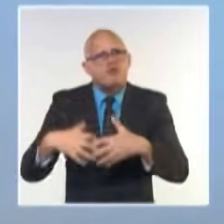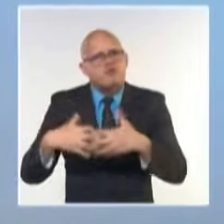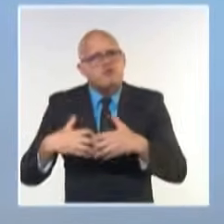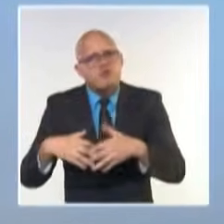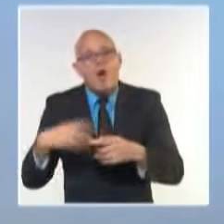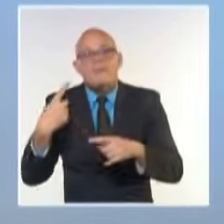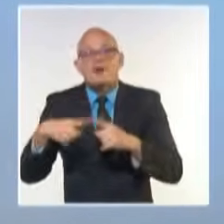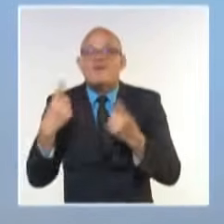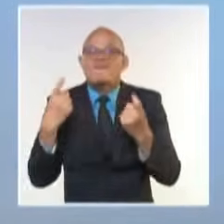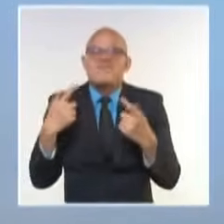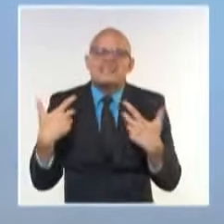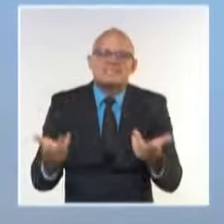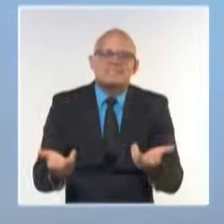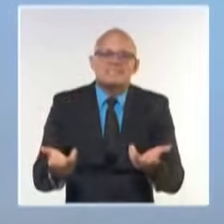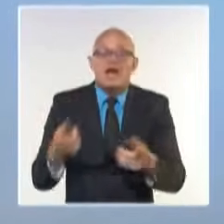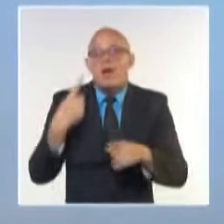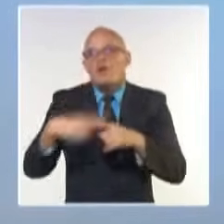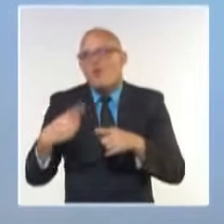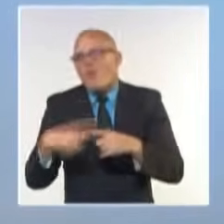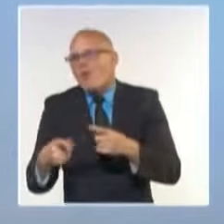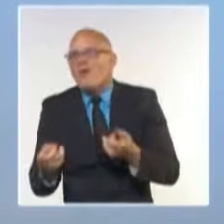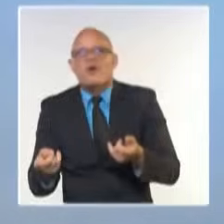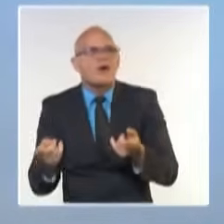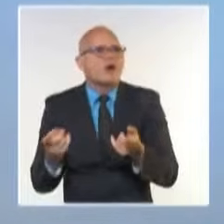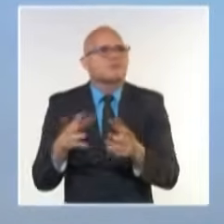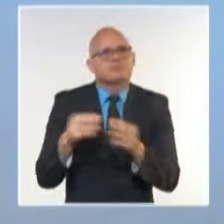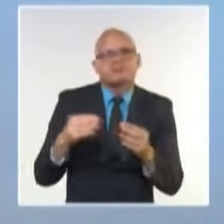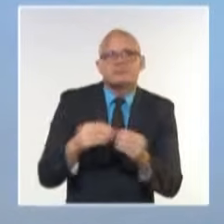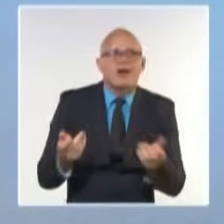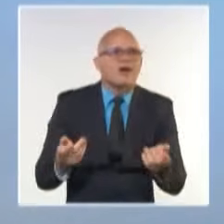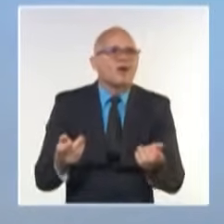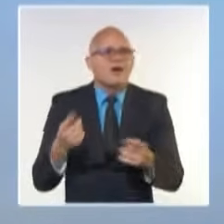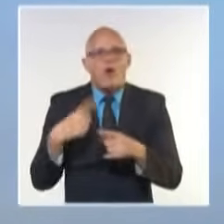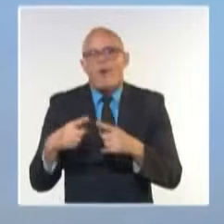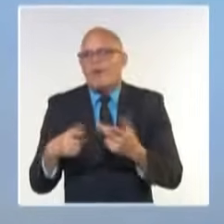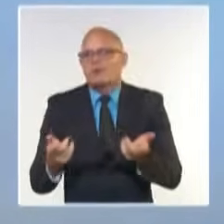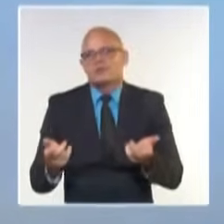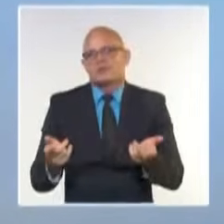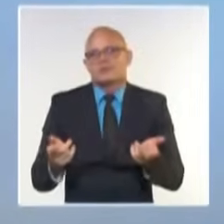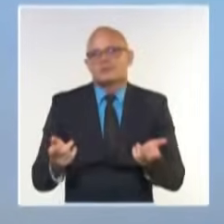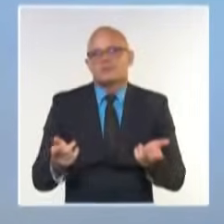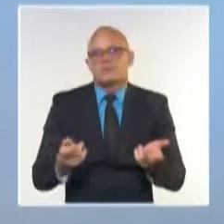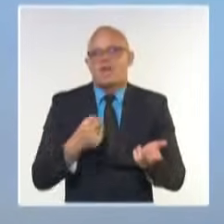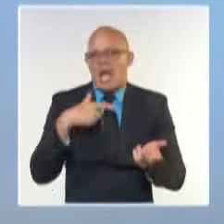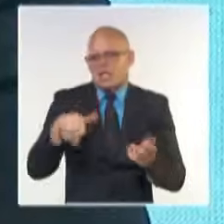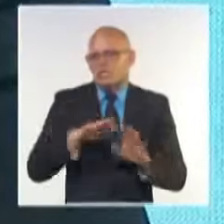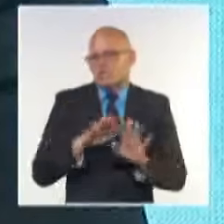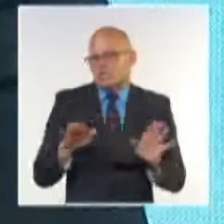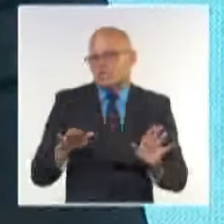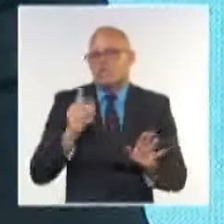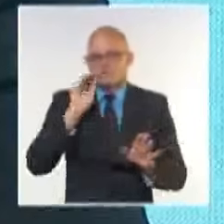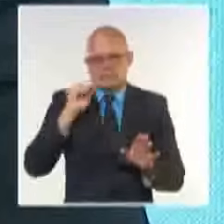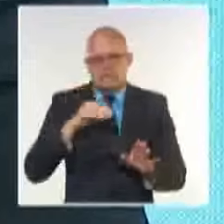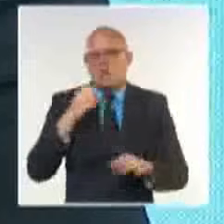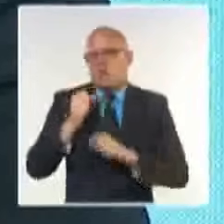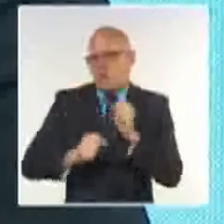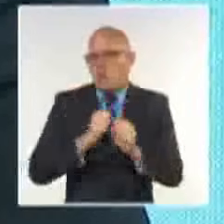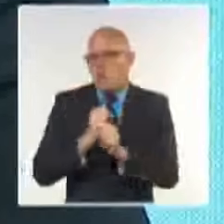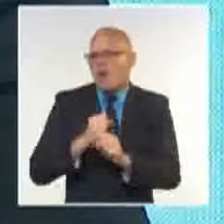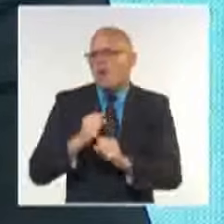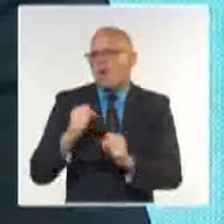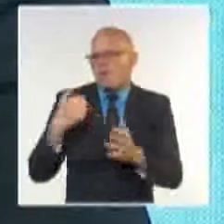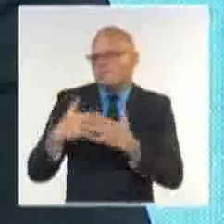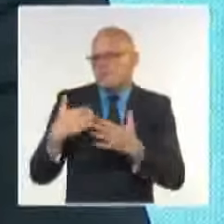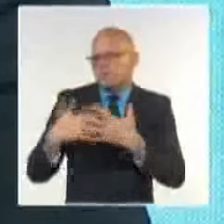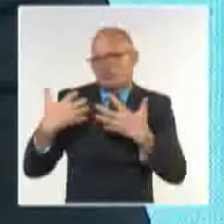Necesitamos materia prima. Y que tiene incluso calidad. Tenemos hoy imagen, calidad, presencia